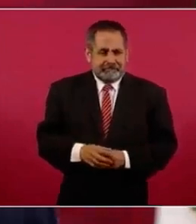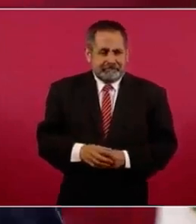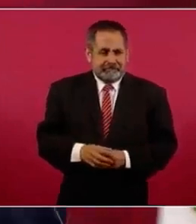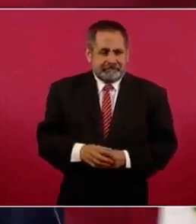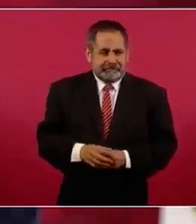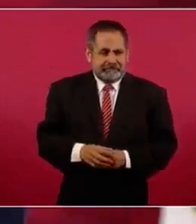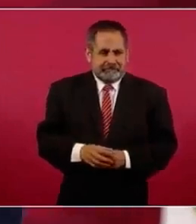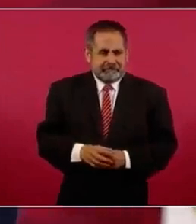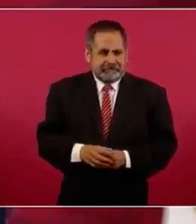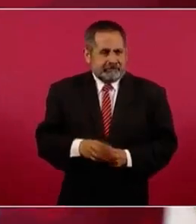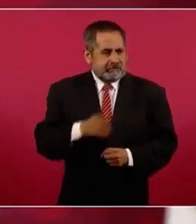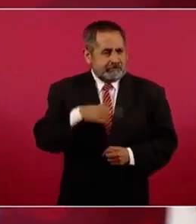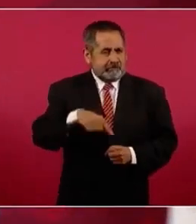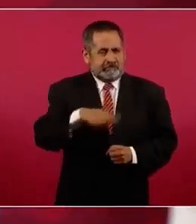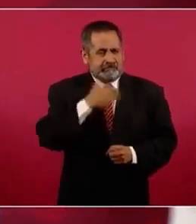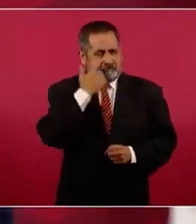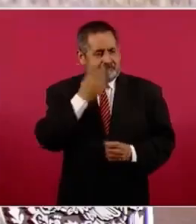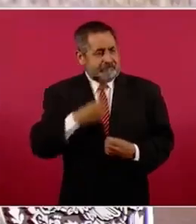y vivir